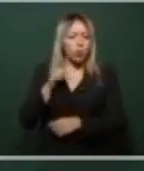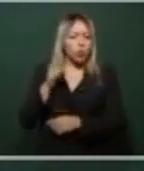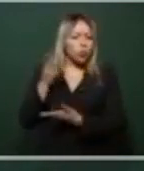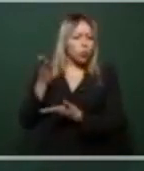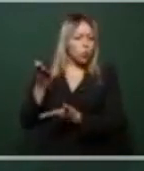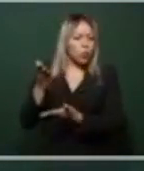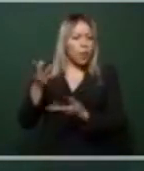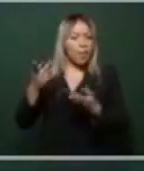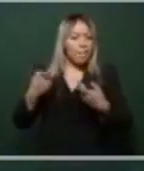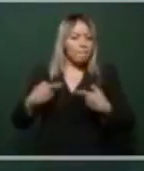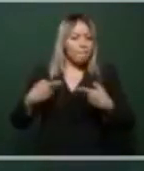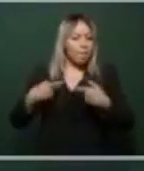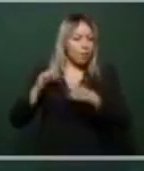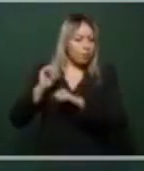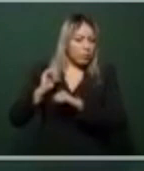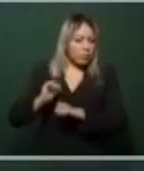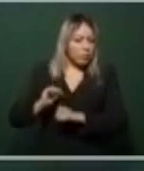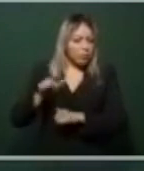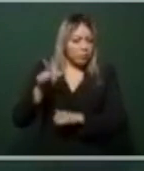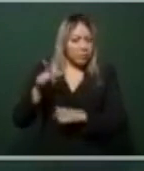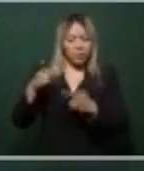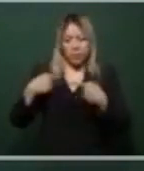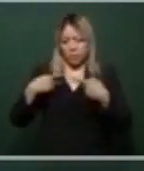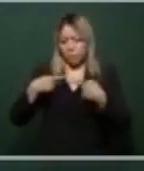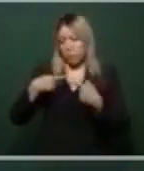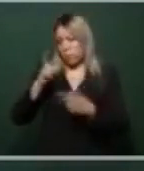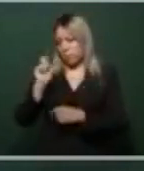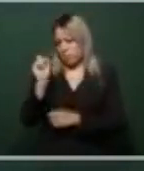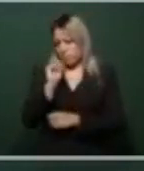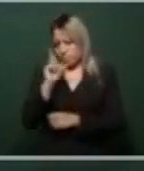al encargado de la unidad de inteligencia